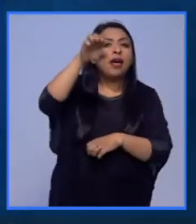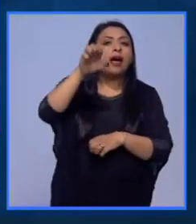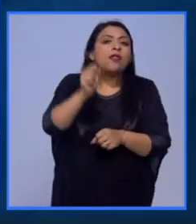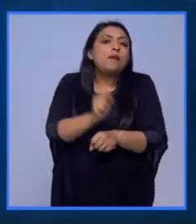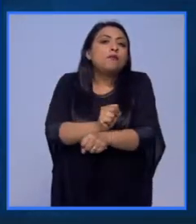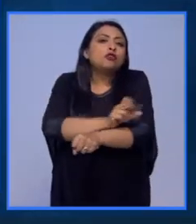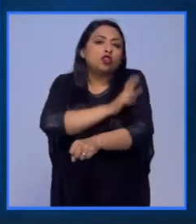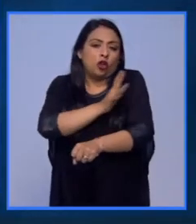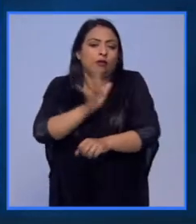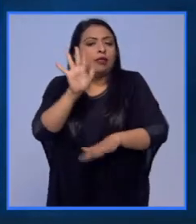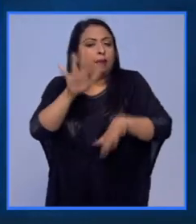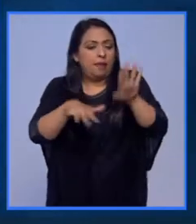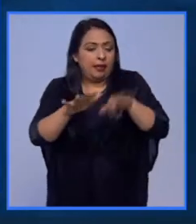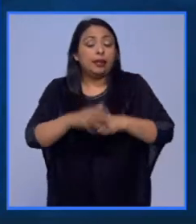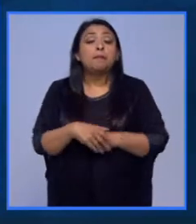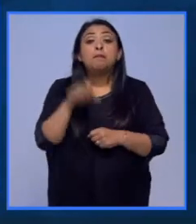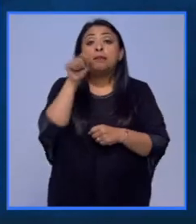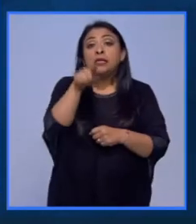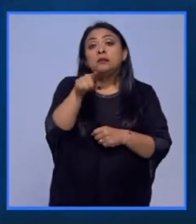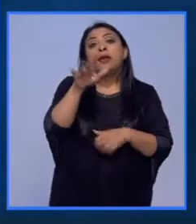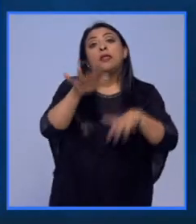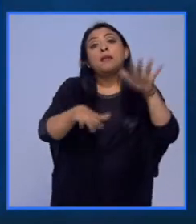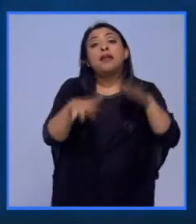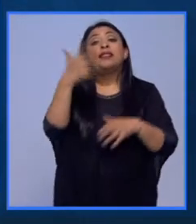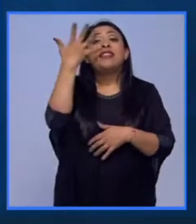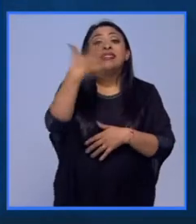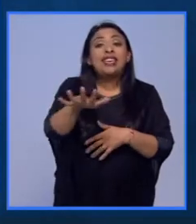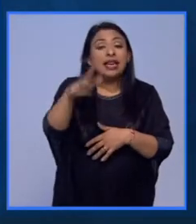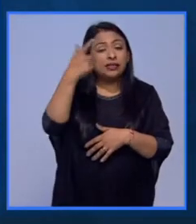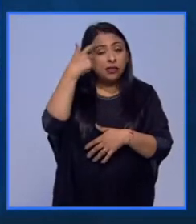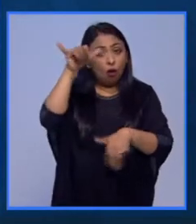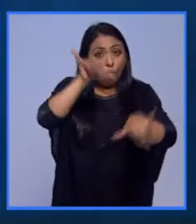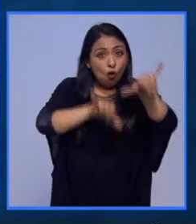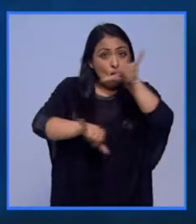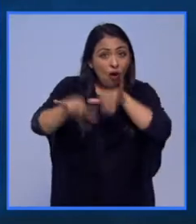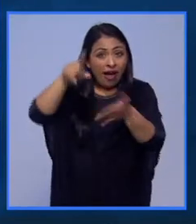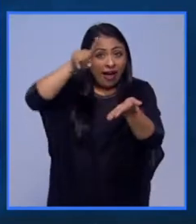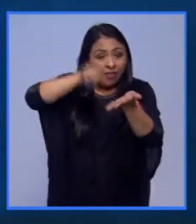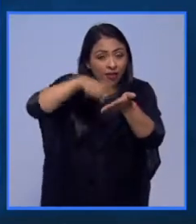emoción esperada, mismas que dependen de 10 sustancias neuroquímicas.